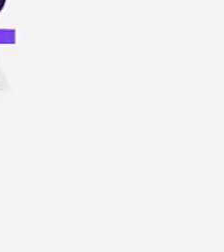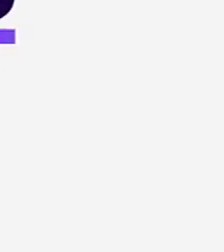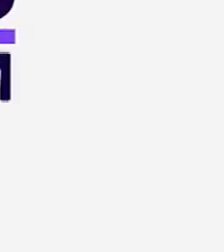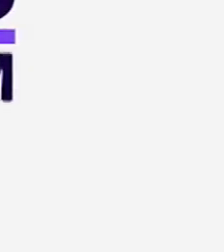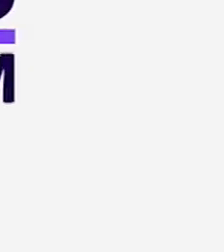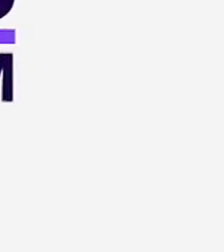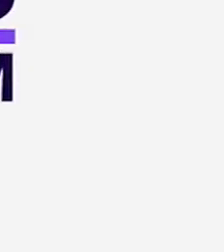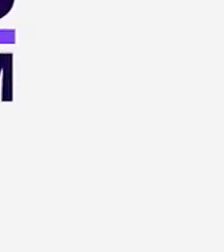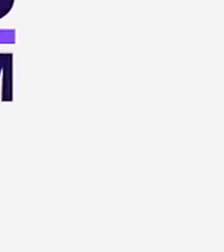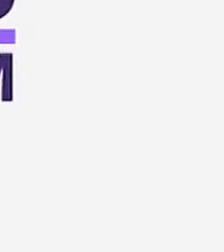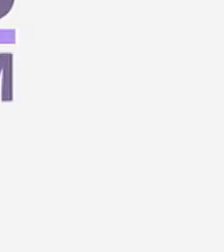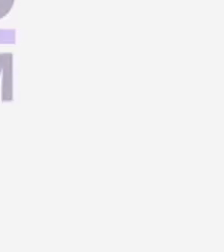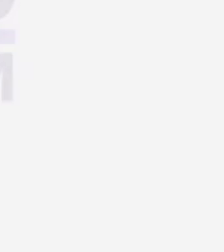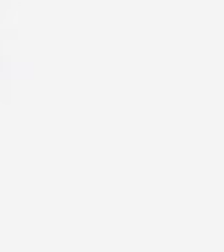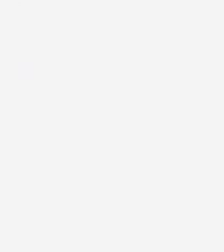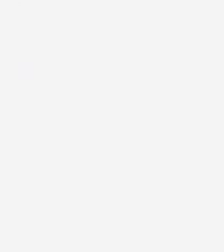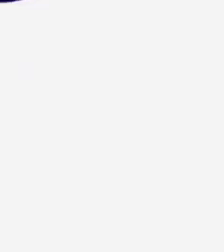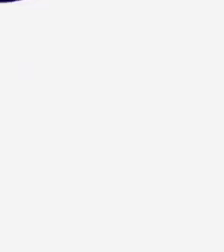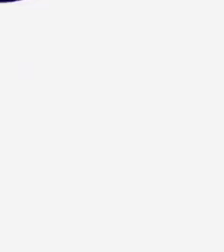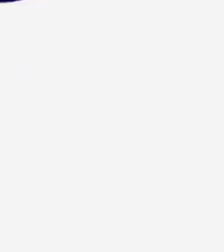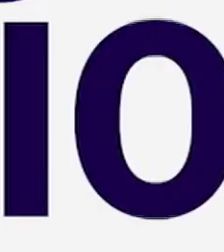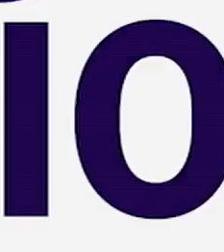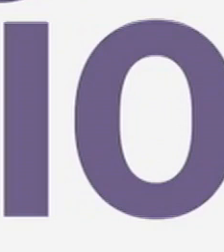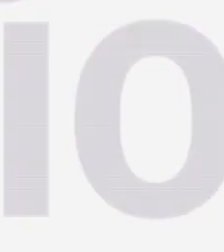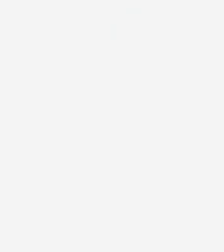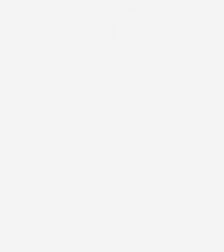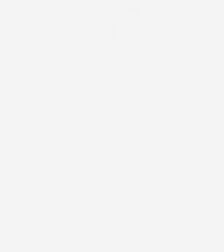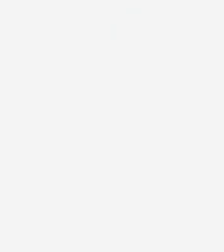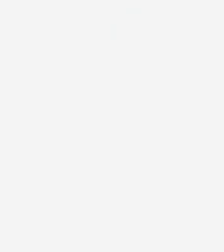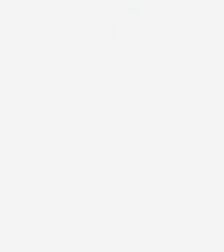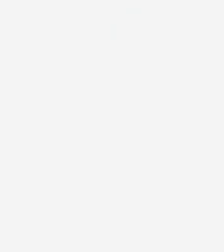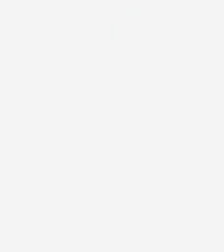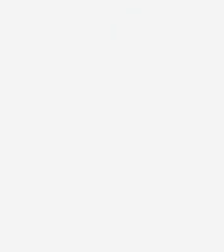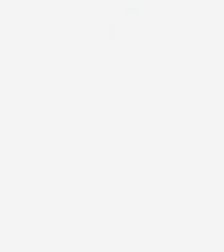Todos los miércoles a las 4 de la tarde podés escuchar un nuevo episodio de En